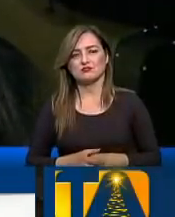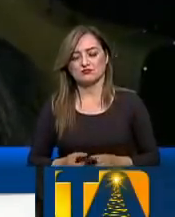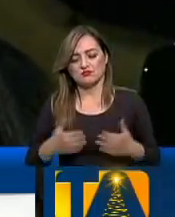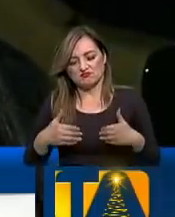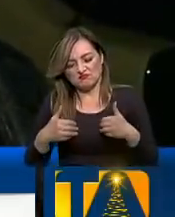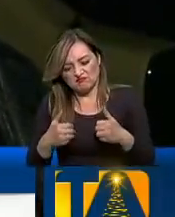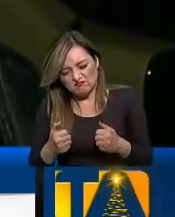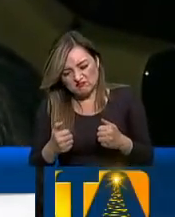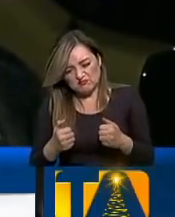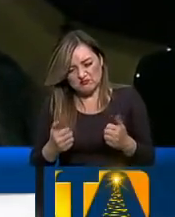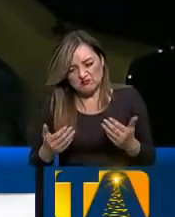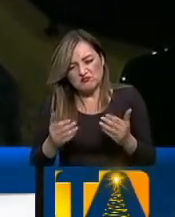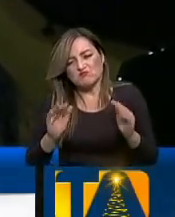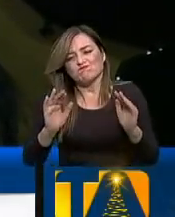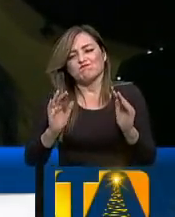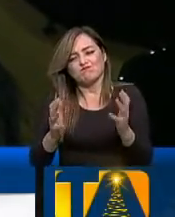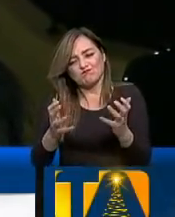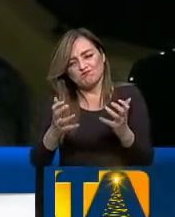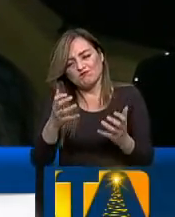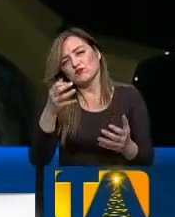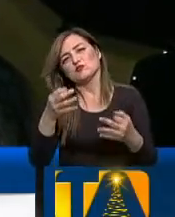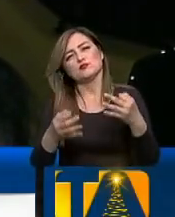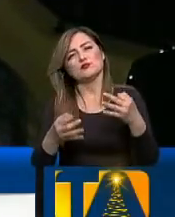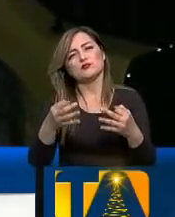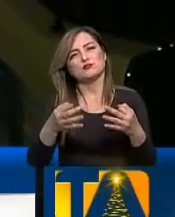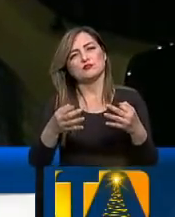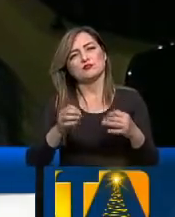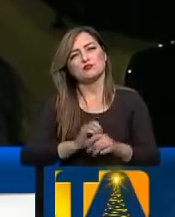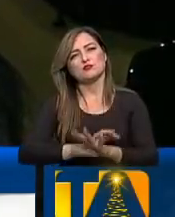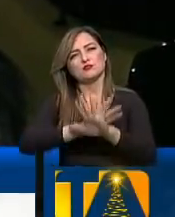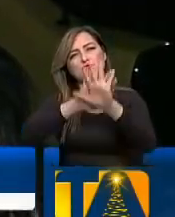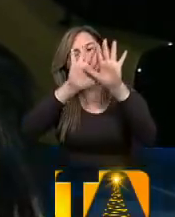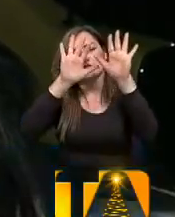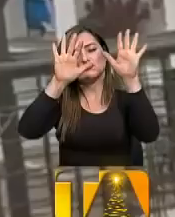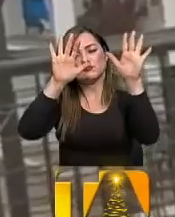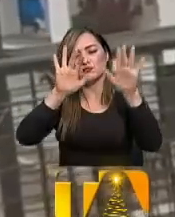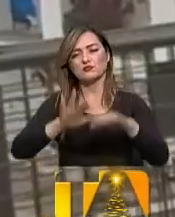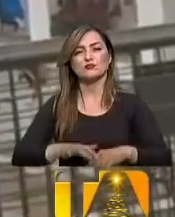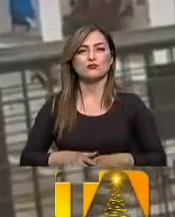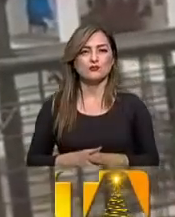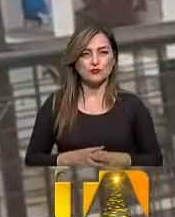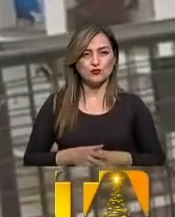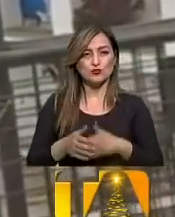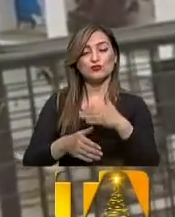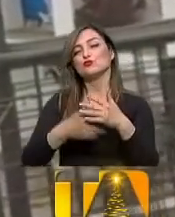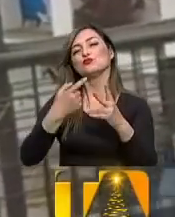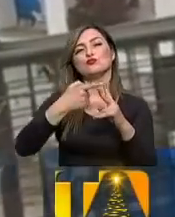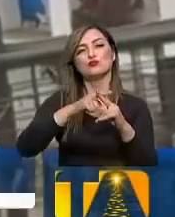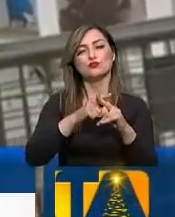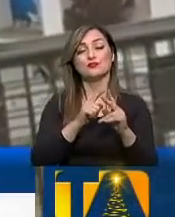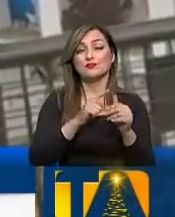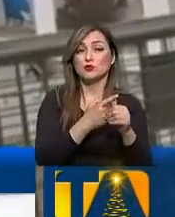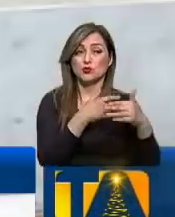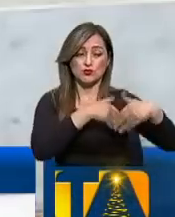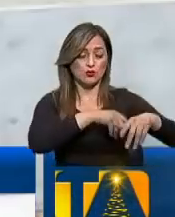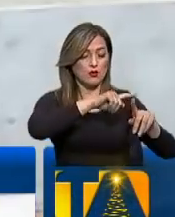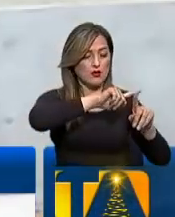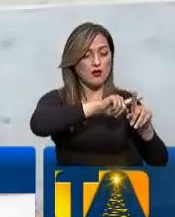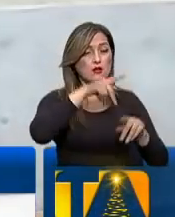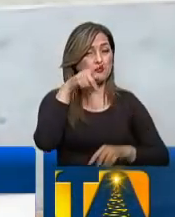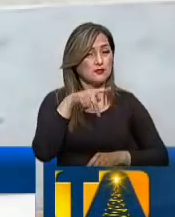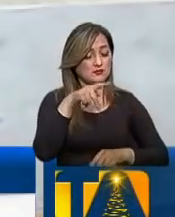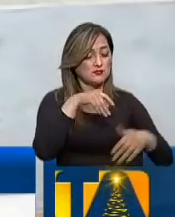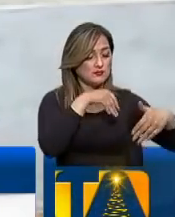valor. Quiero justicia, que quiero que todo sea claro. El proceso empezó con la exhumación en el cementerio